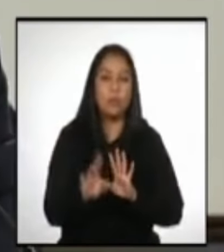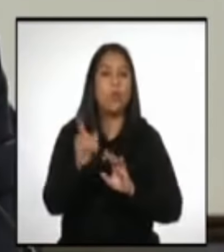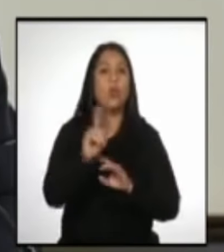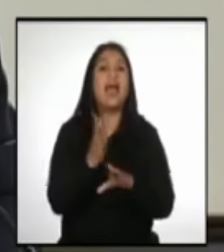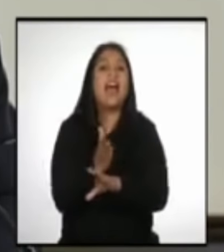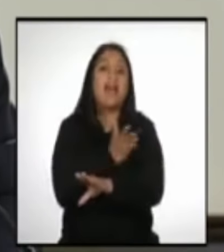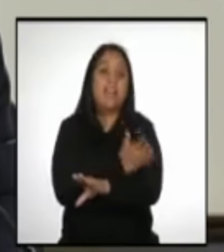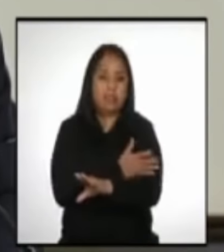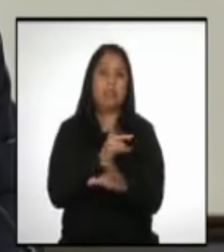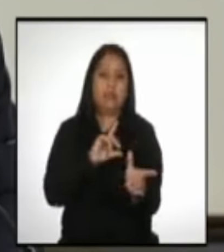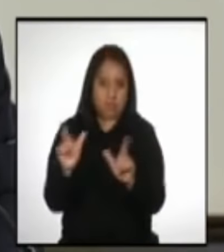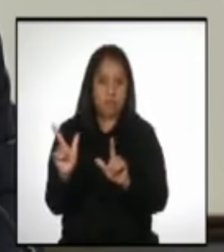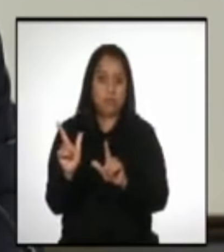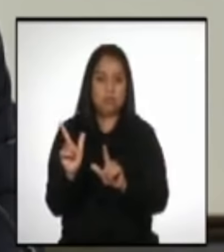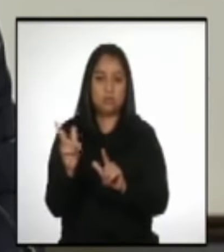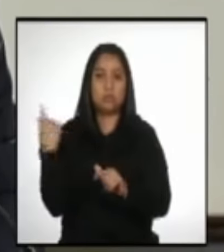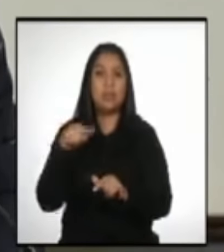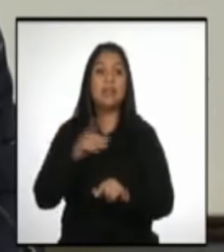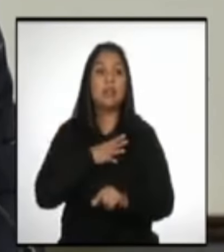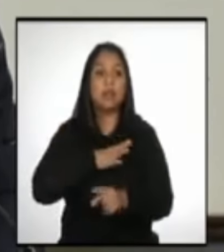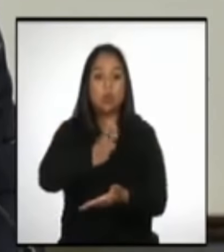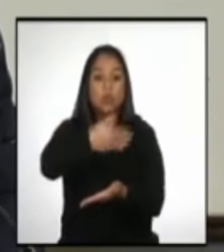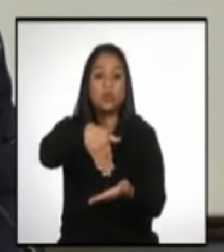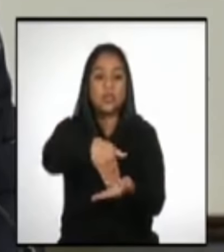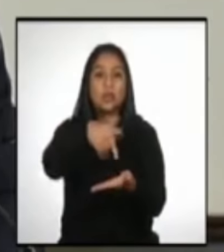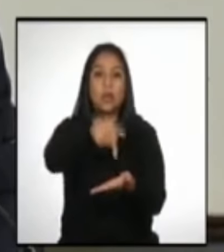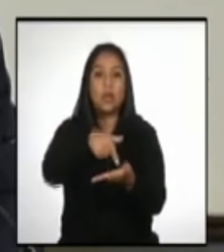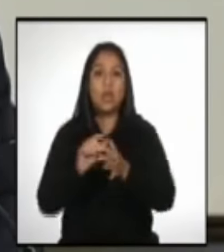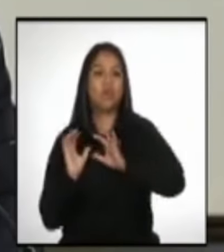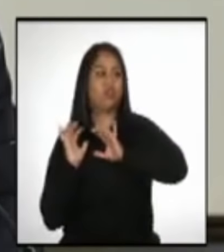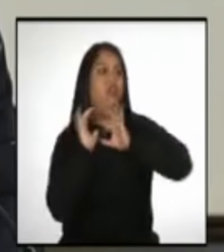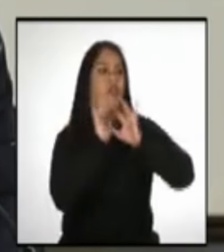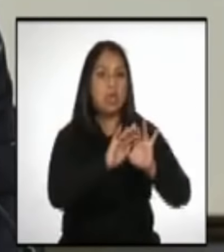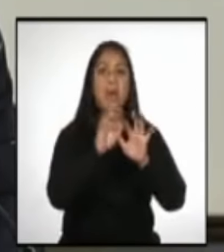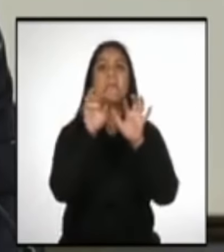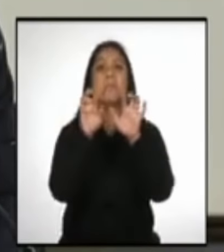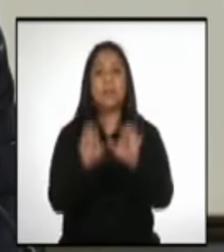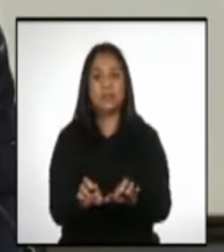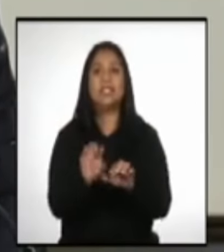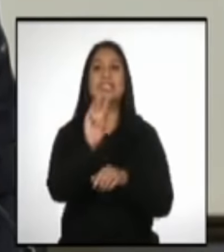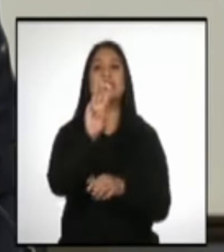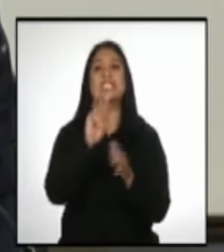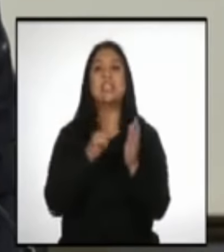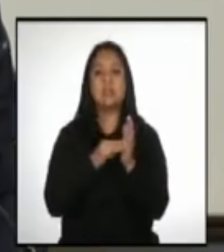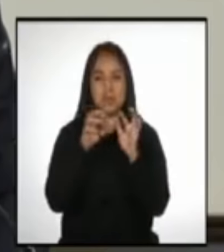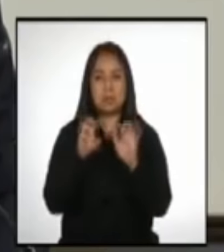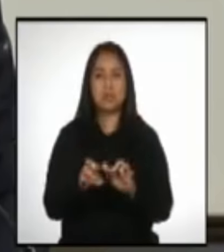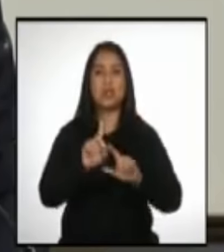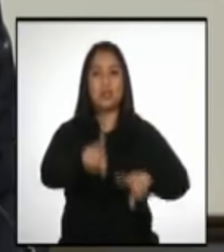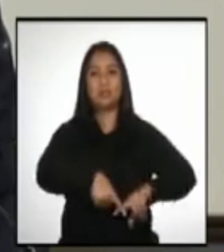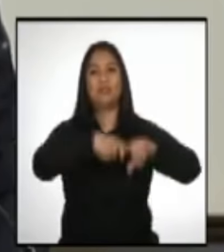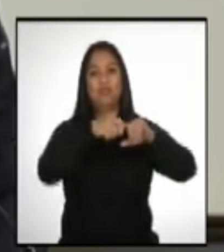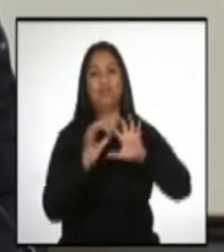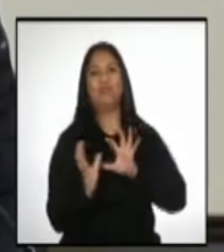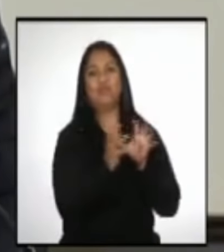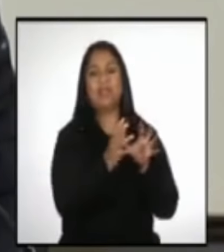preparándonos para lo peor, para poder tener un centro en donde podamos tener hasta 3.000 personas en cuarentenadas ahí en